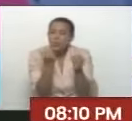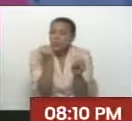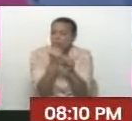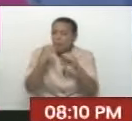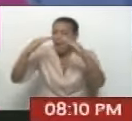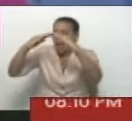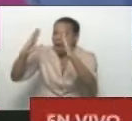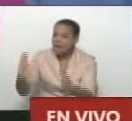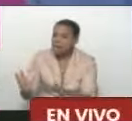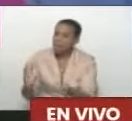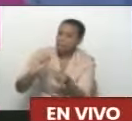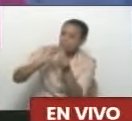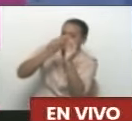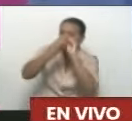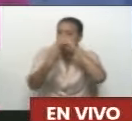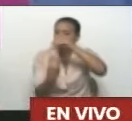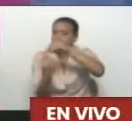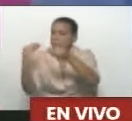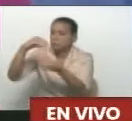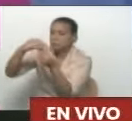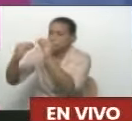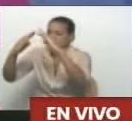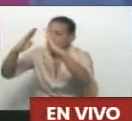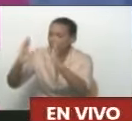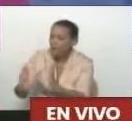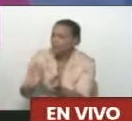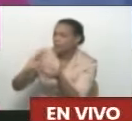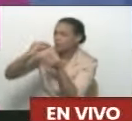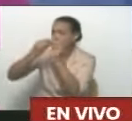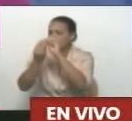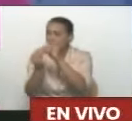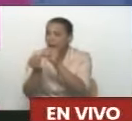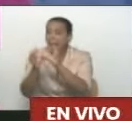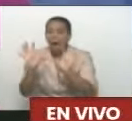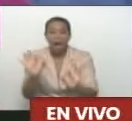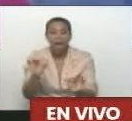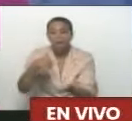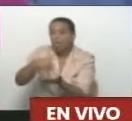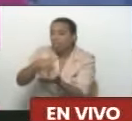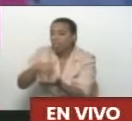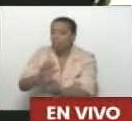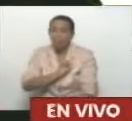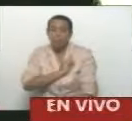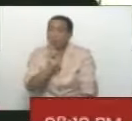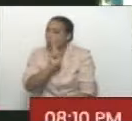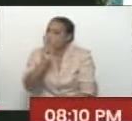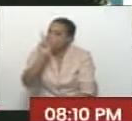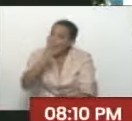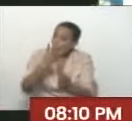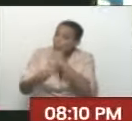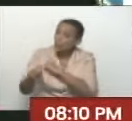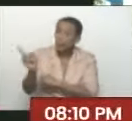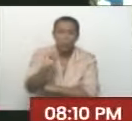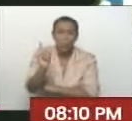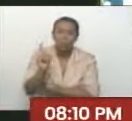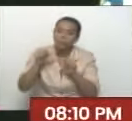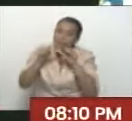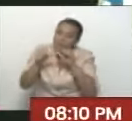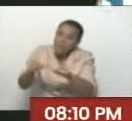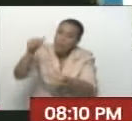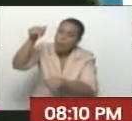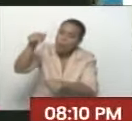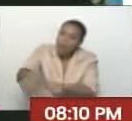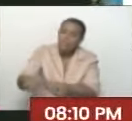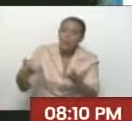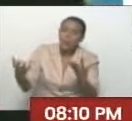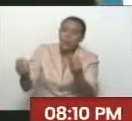casa, nos hace estar más seguros que nunca de que no debemos dejarla, de que debemos quedarnos aquí con usted y